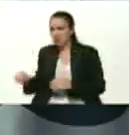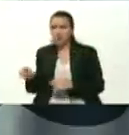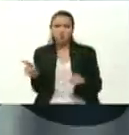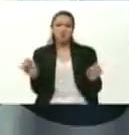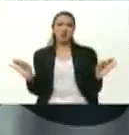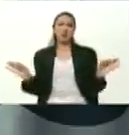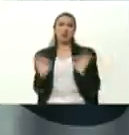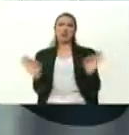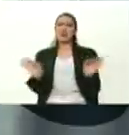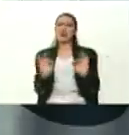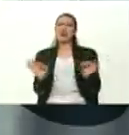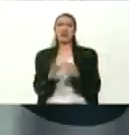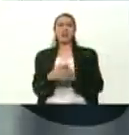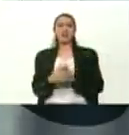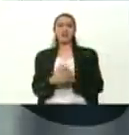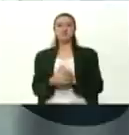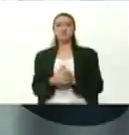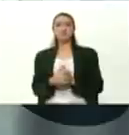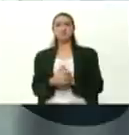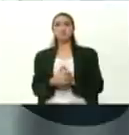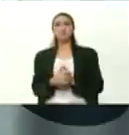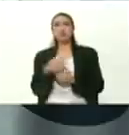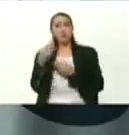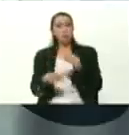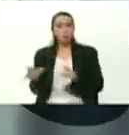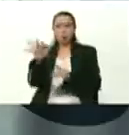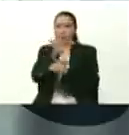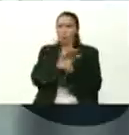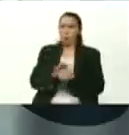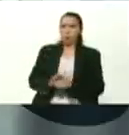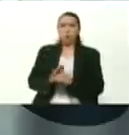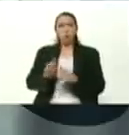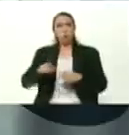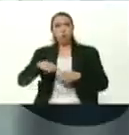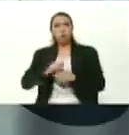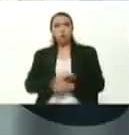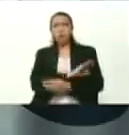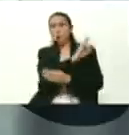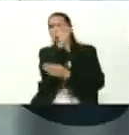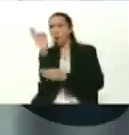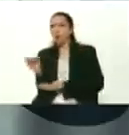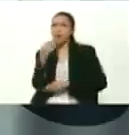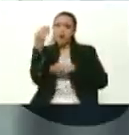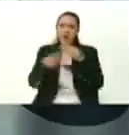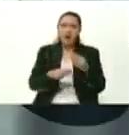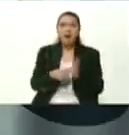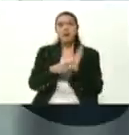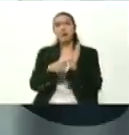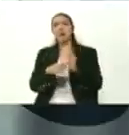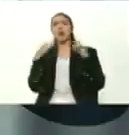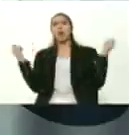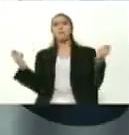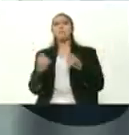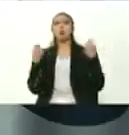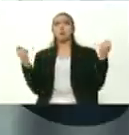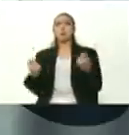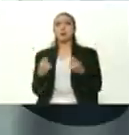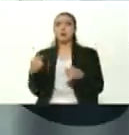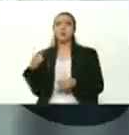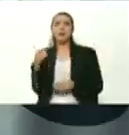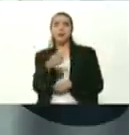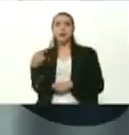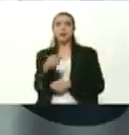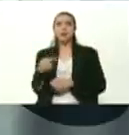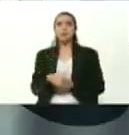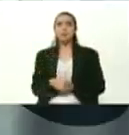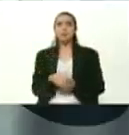fantasmas digitales que se dedican día y noche solamente a hacer esta especie de propaganda negativa